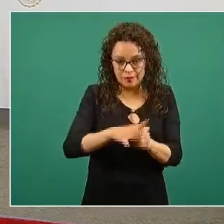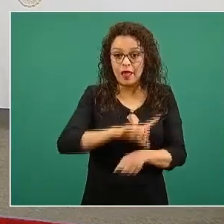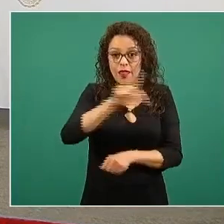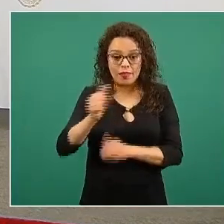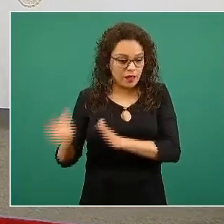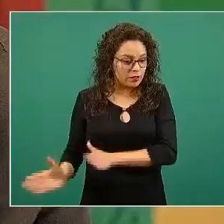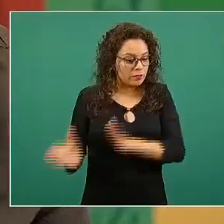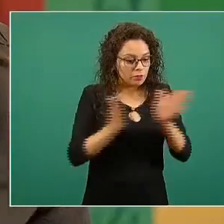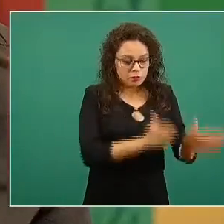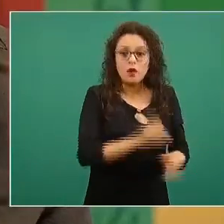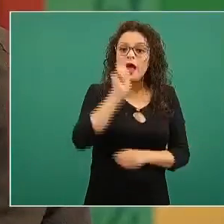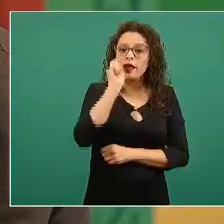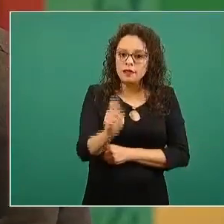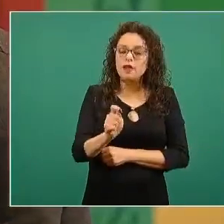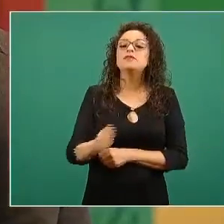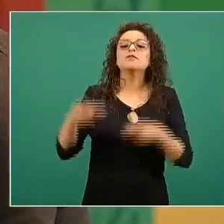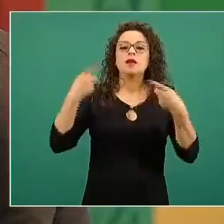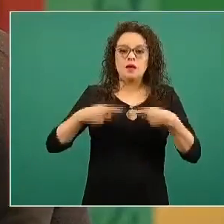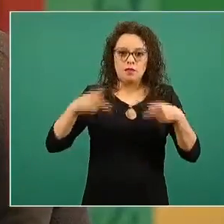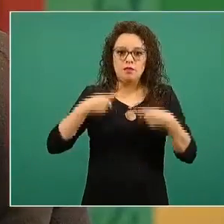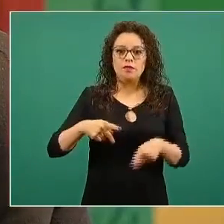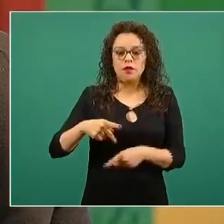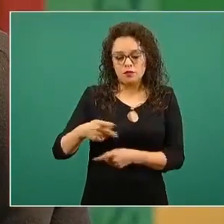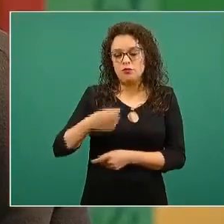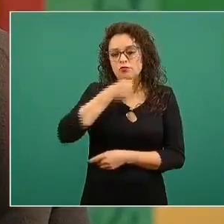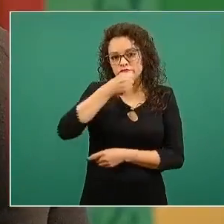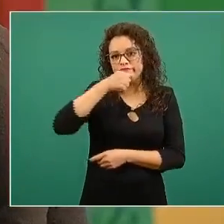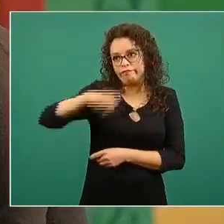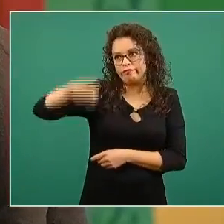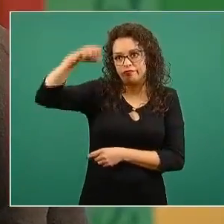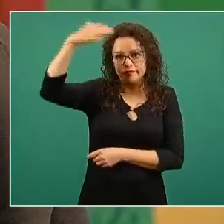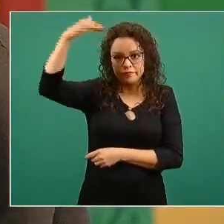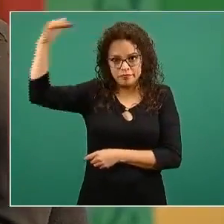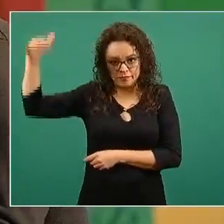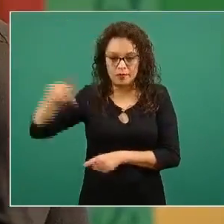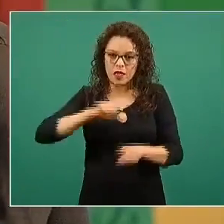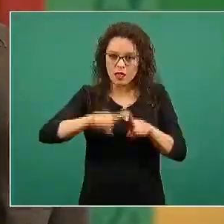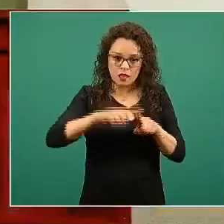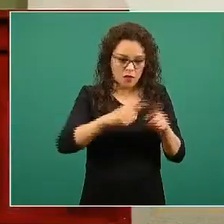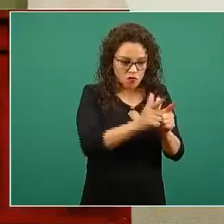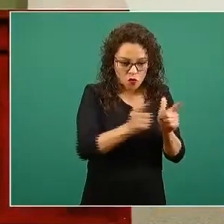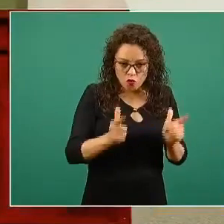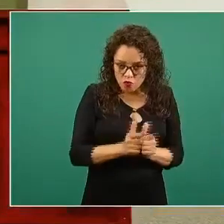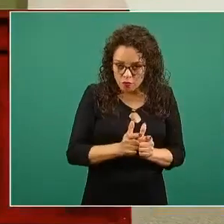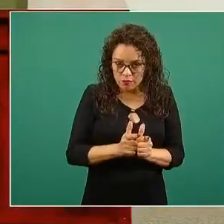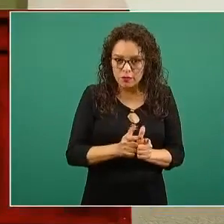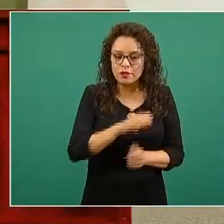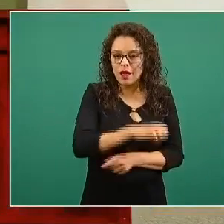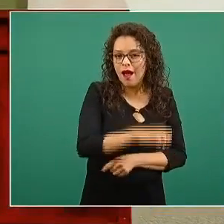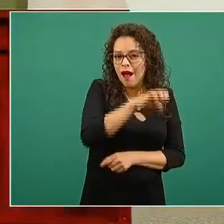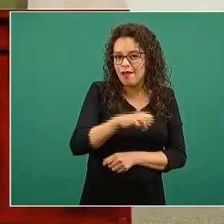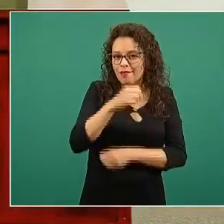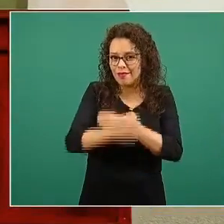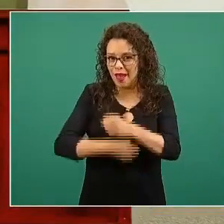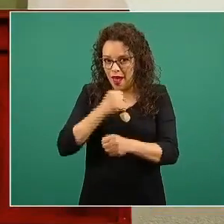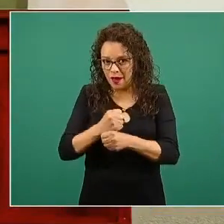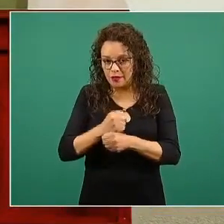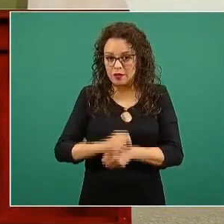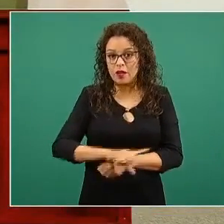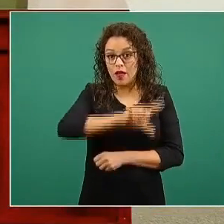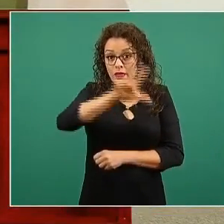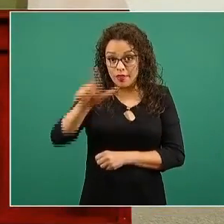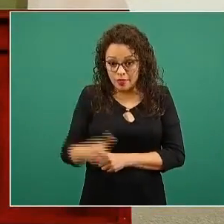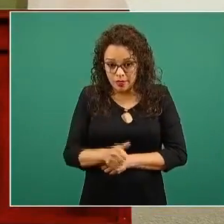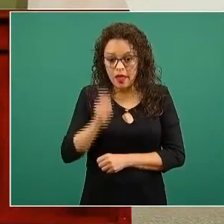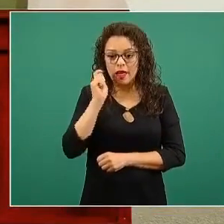adultos mayores, que a su vez tiene subdivisiones para los diferentes grupos de edad. Vendrá la etapa general de comorbilidades, recordando